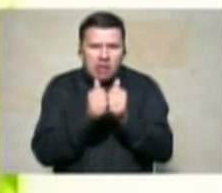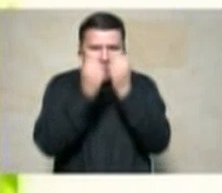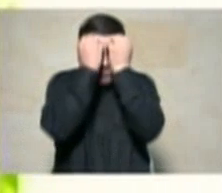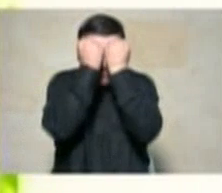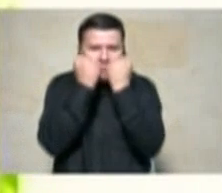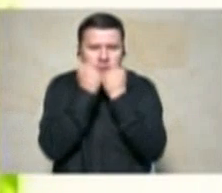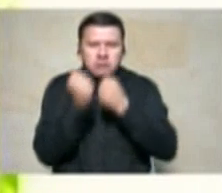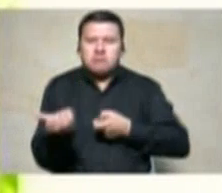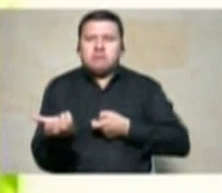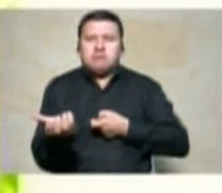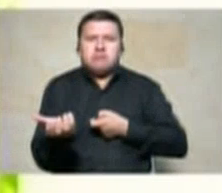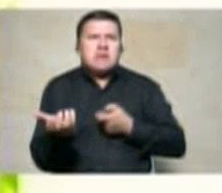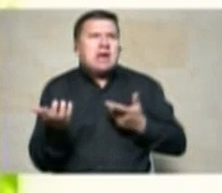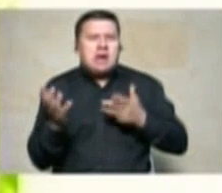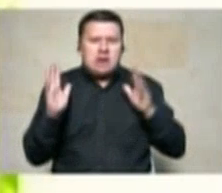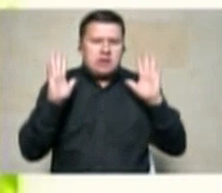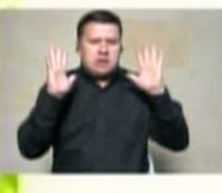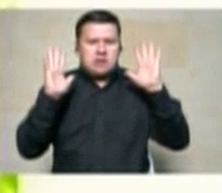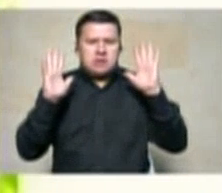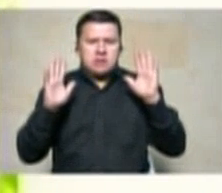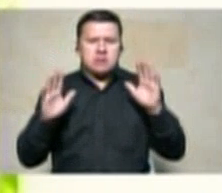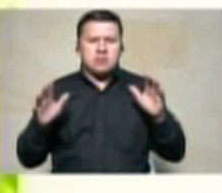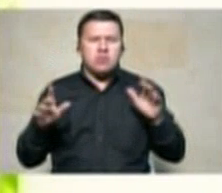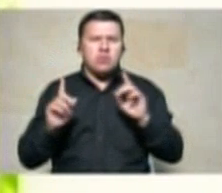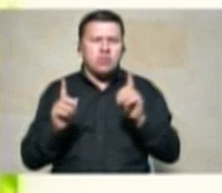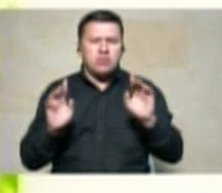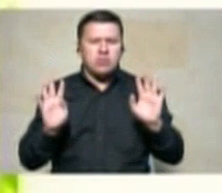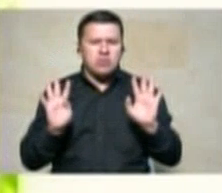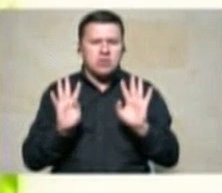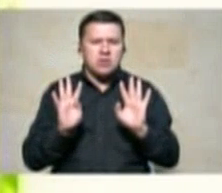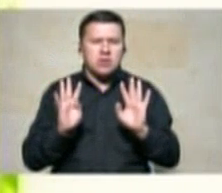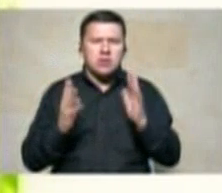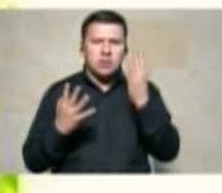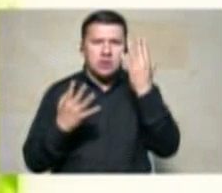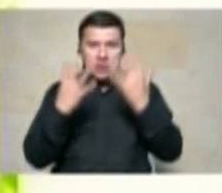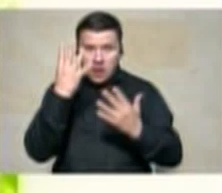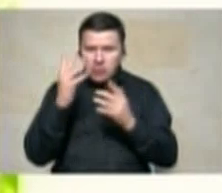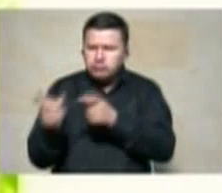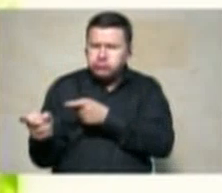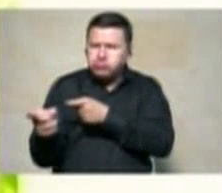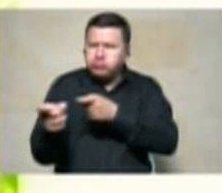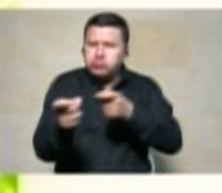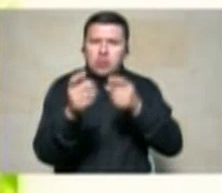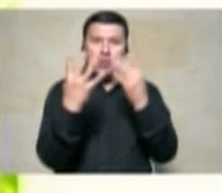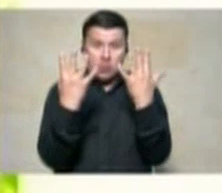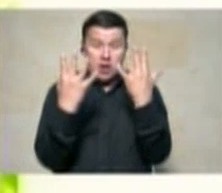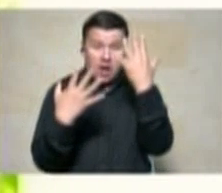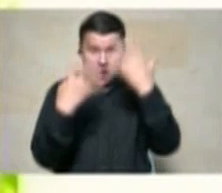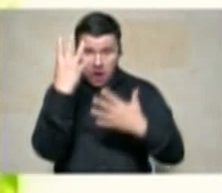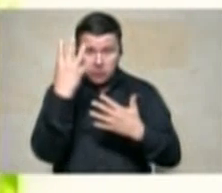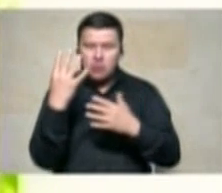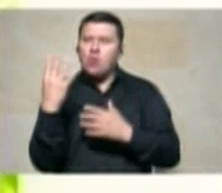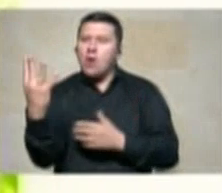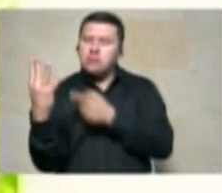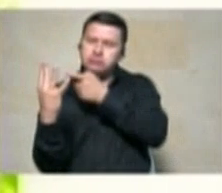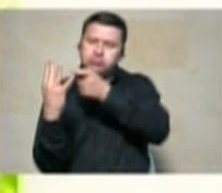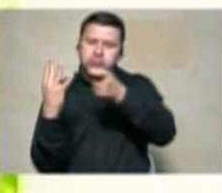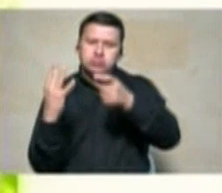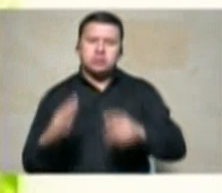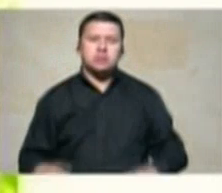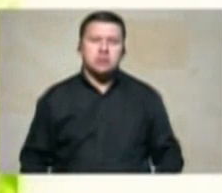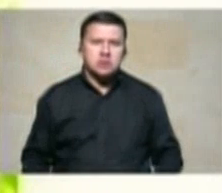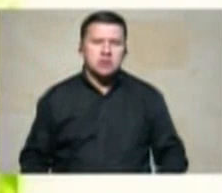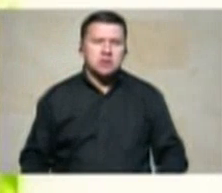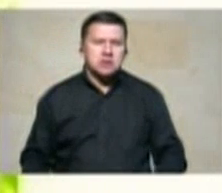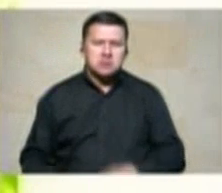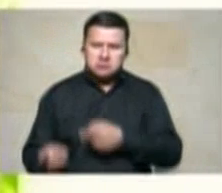lo sacaron por medio de lisa, salimos 14. Y de los 14 mataron como 4 de los parceleros, más un muchacho que había